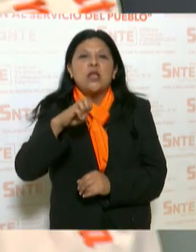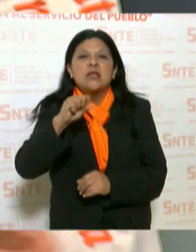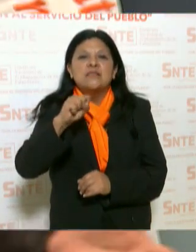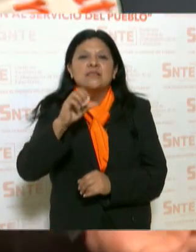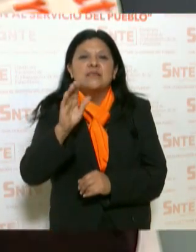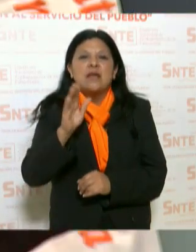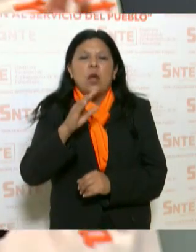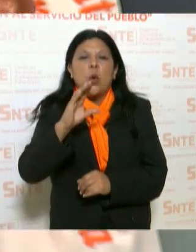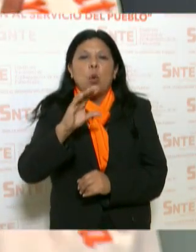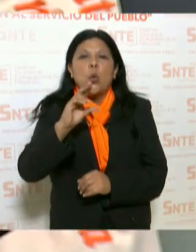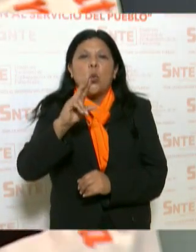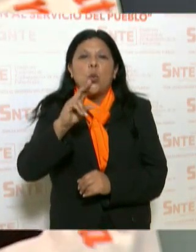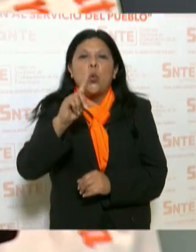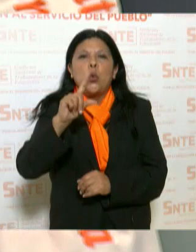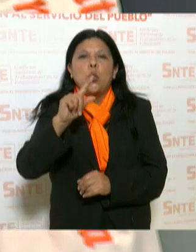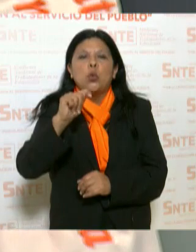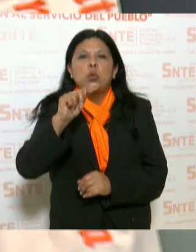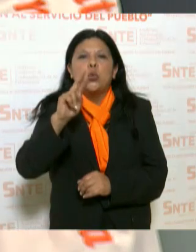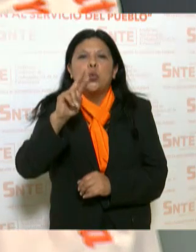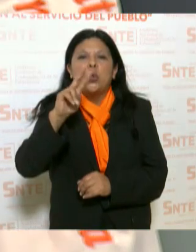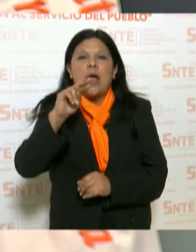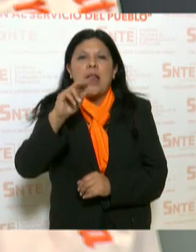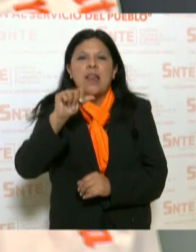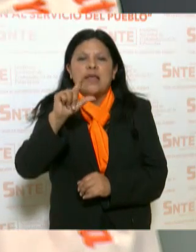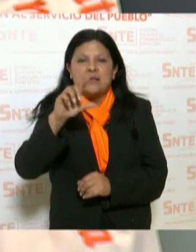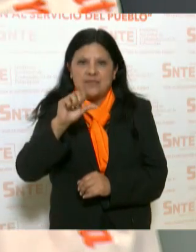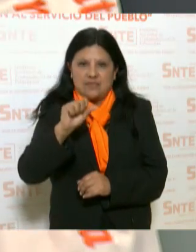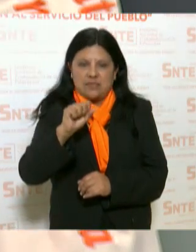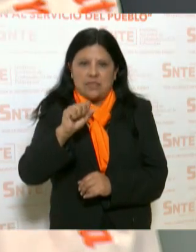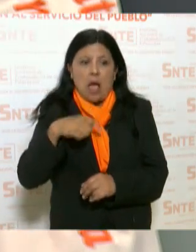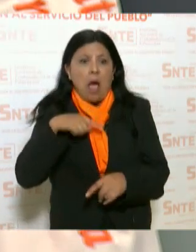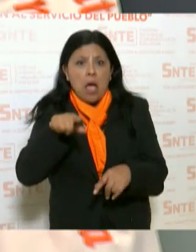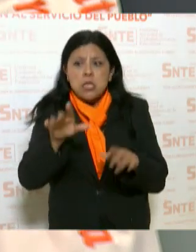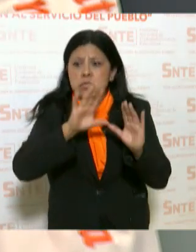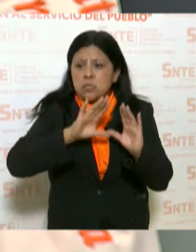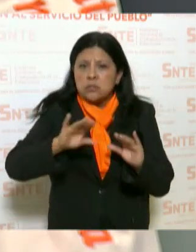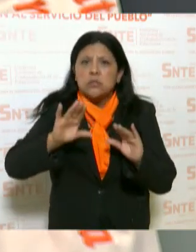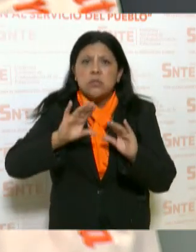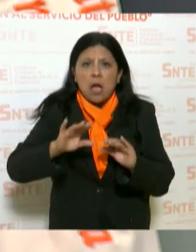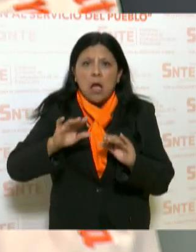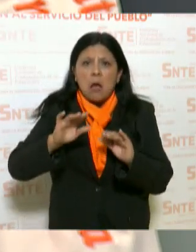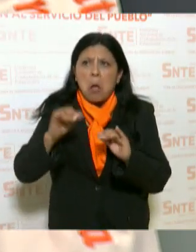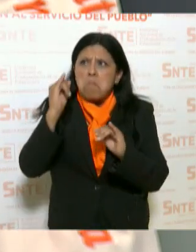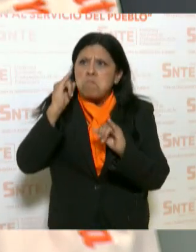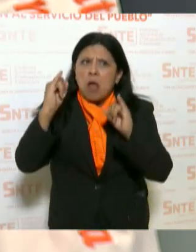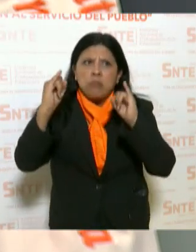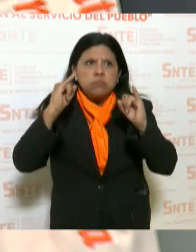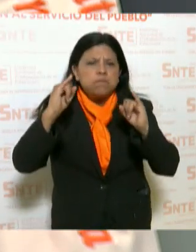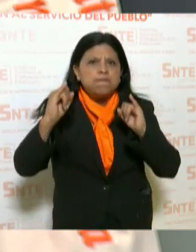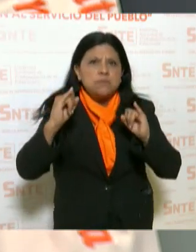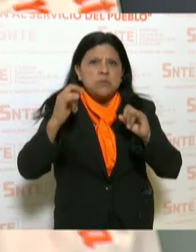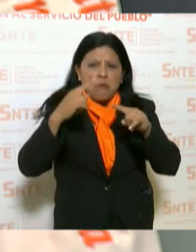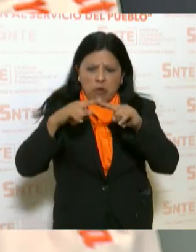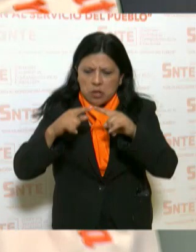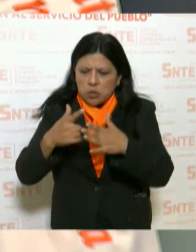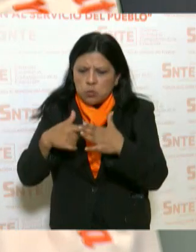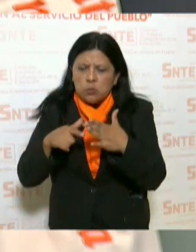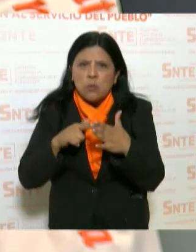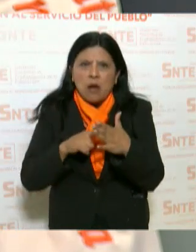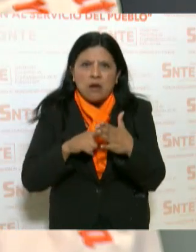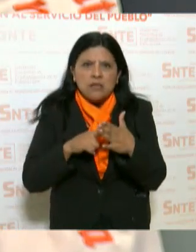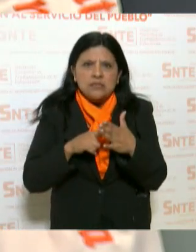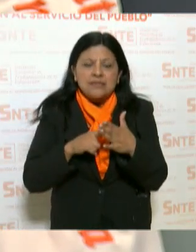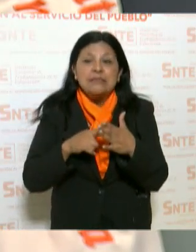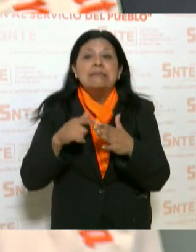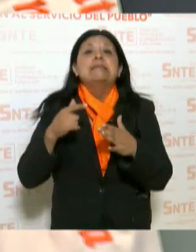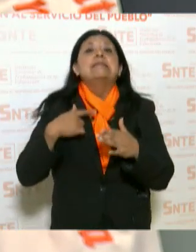y se impartían clases, se alfabetizaba y se enseñaban